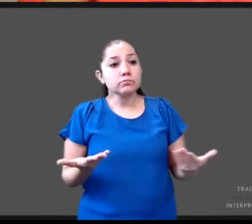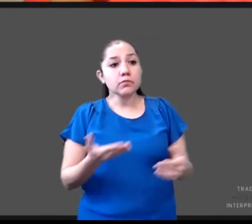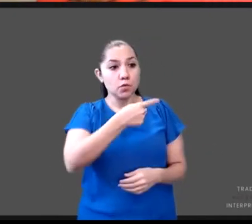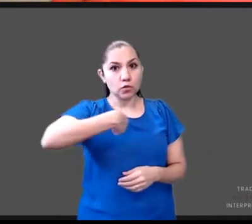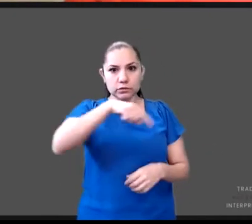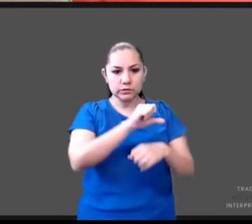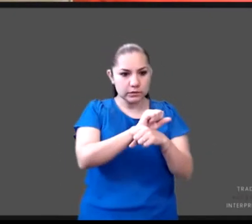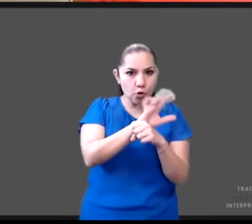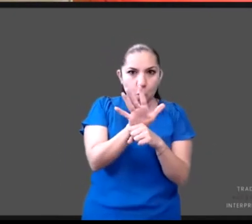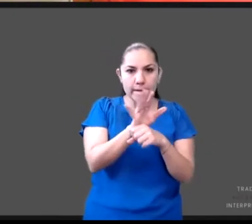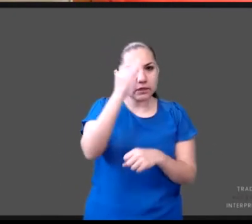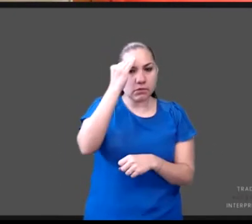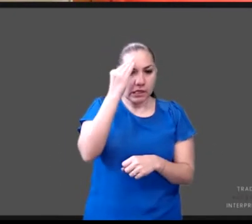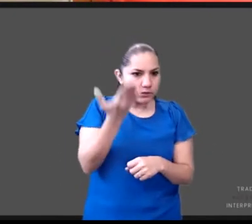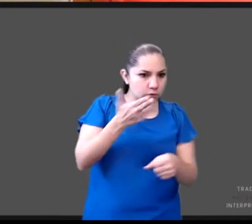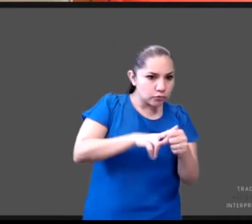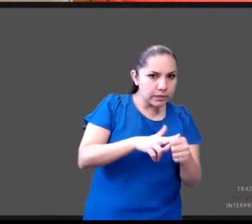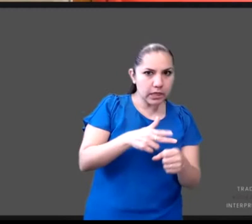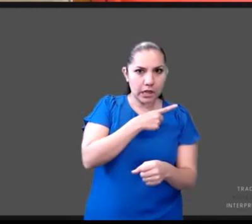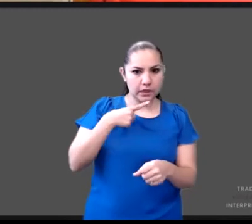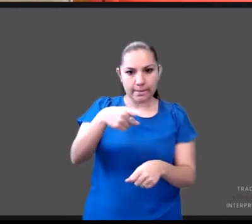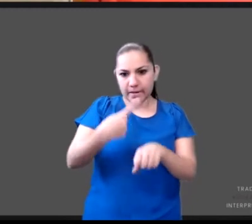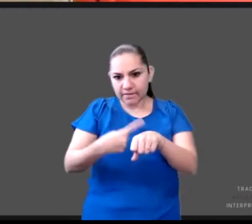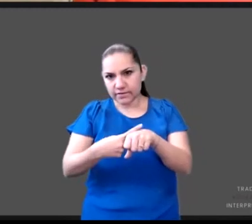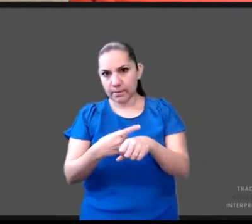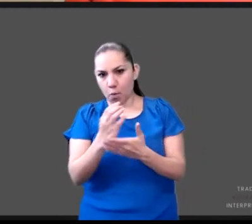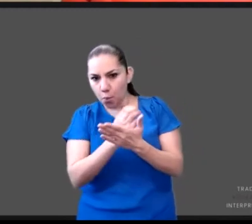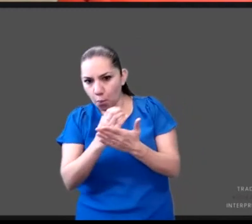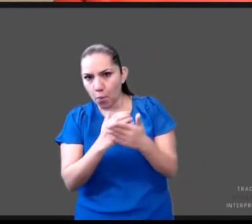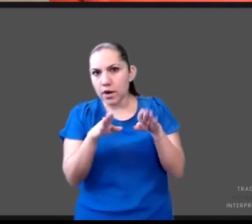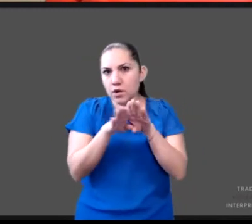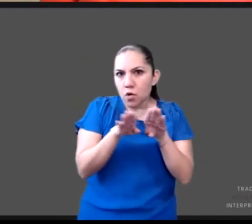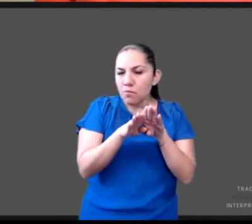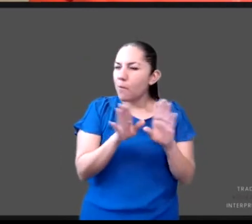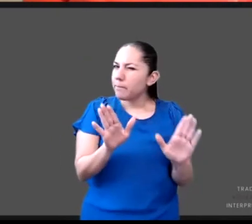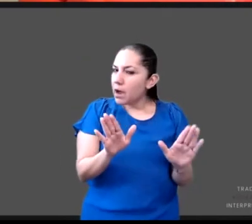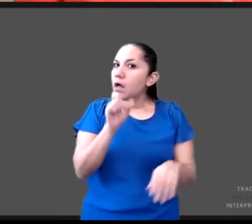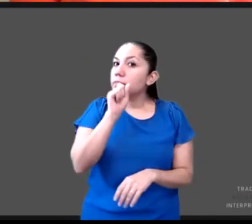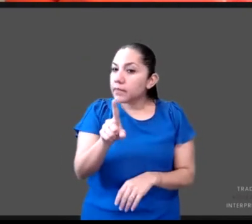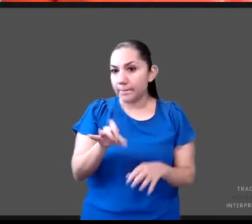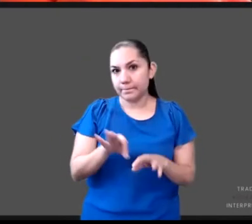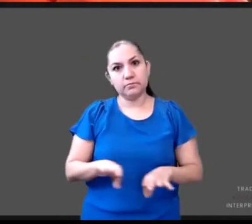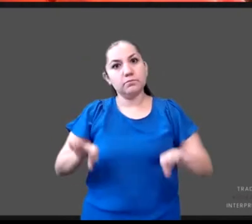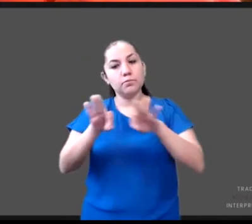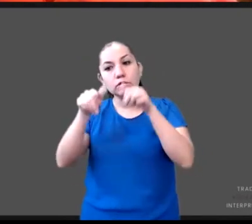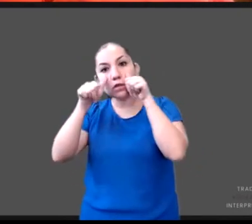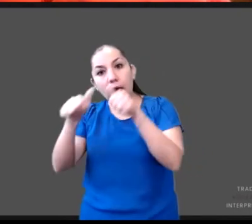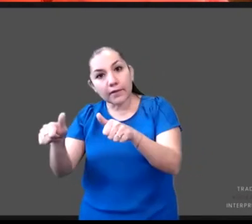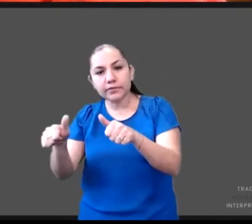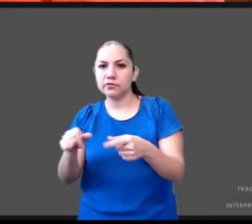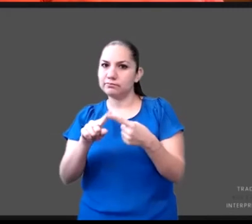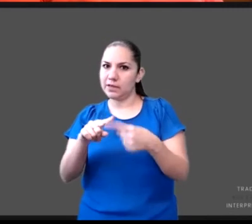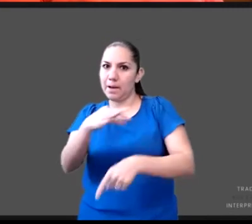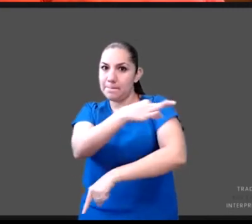hospitalaria, pero creo que hay temas que hemos dejado de lado y que ya no los podemos seguir dejando de lado. Uno es el tema de vacunación, ¿no? Sabemos que hay indicios muy